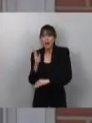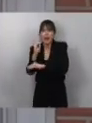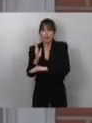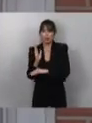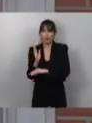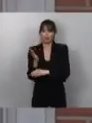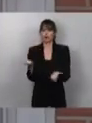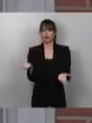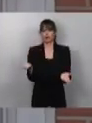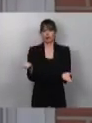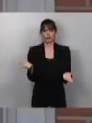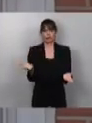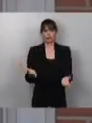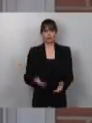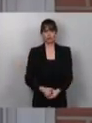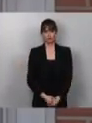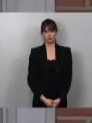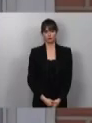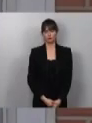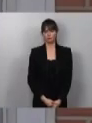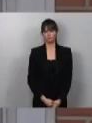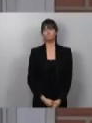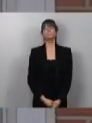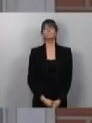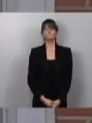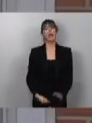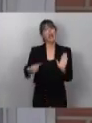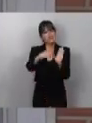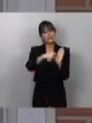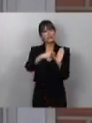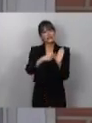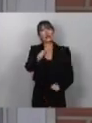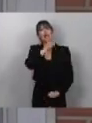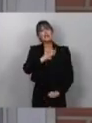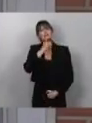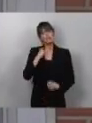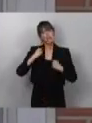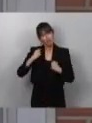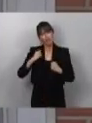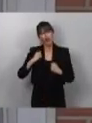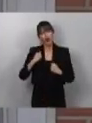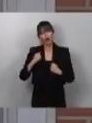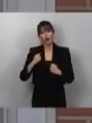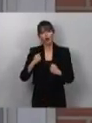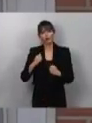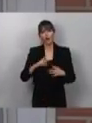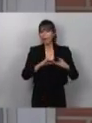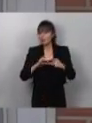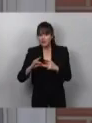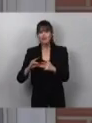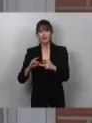Nos está dando una lección a todos como diciendo Así no se hace política ver si a partir de ahora Cambiamos no